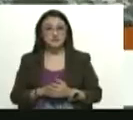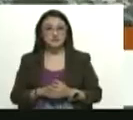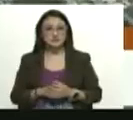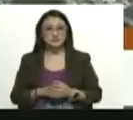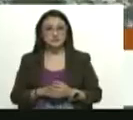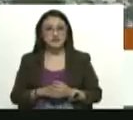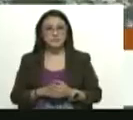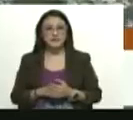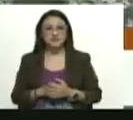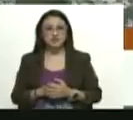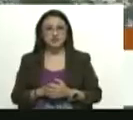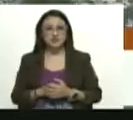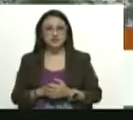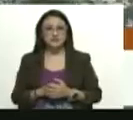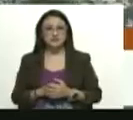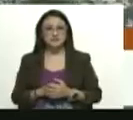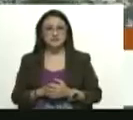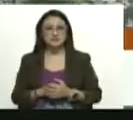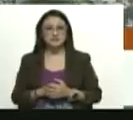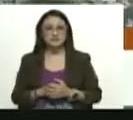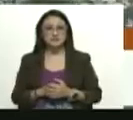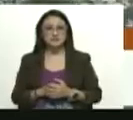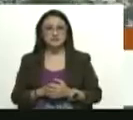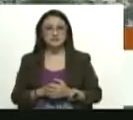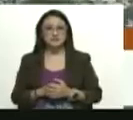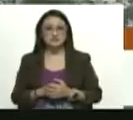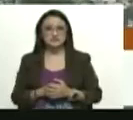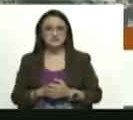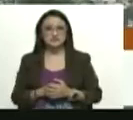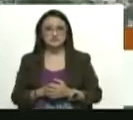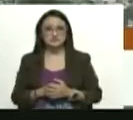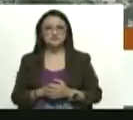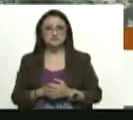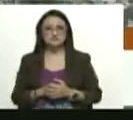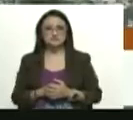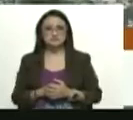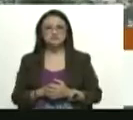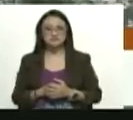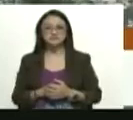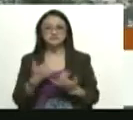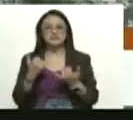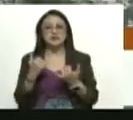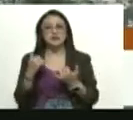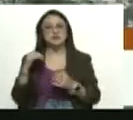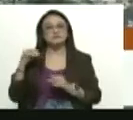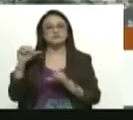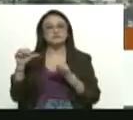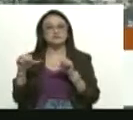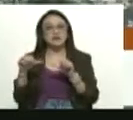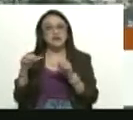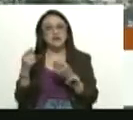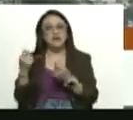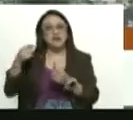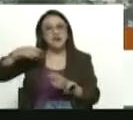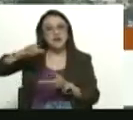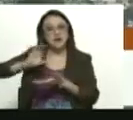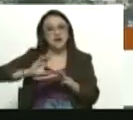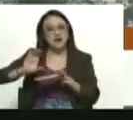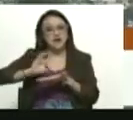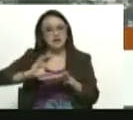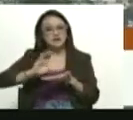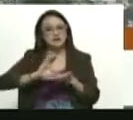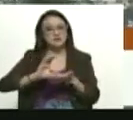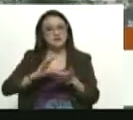Y eso lo vamos a hacer ofreciendo oportunidades sostenibles de empleo y de generación de ingresos a través del fomento